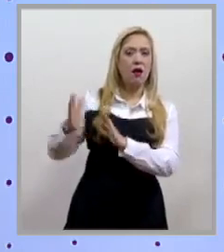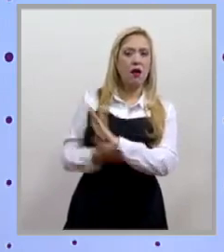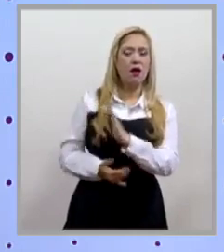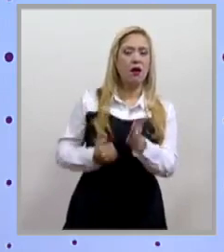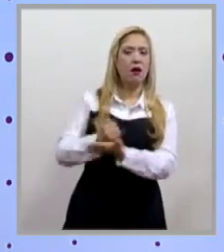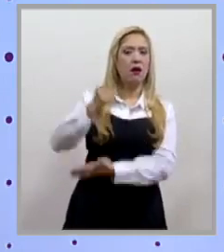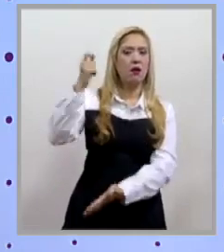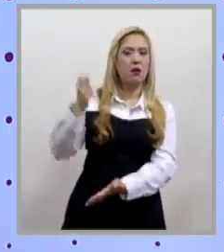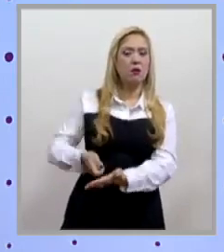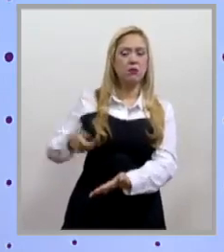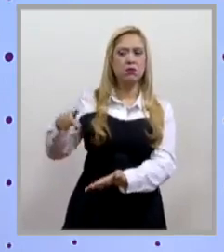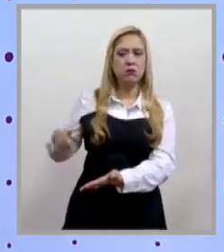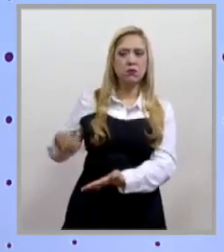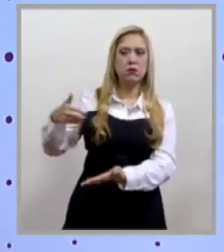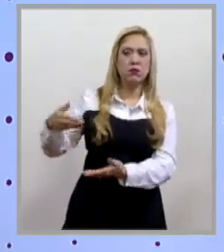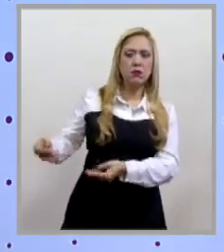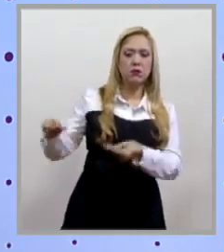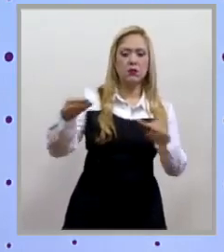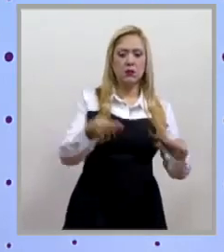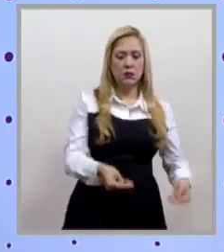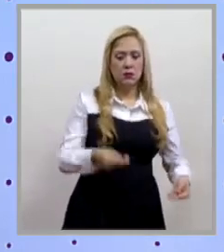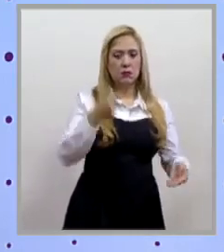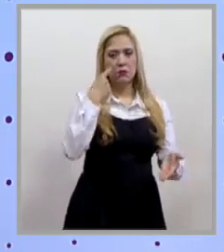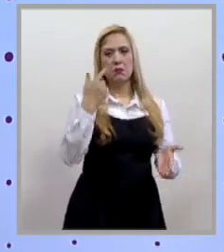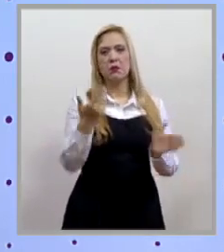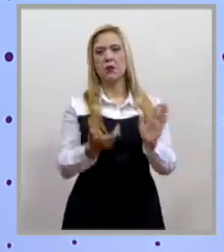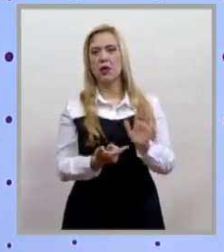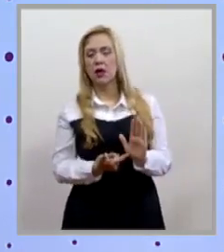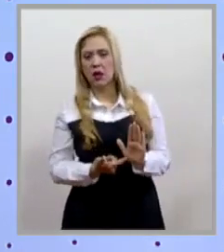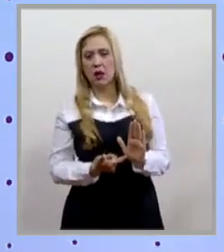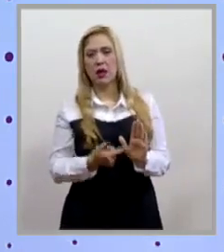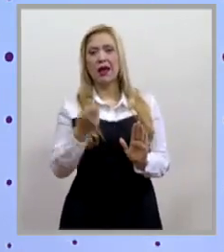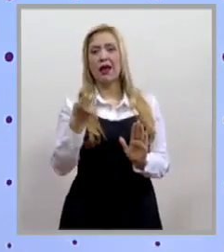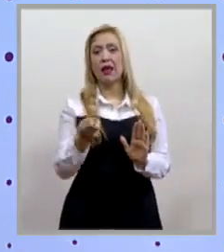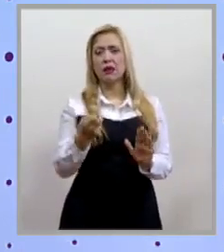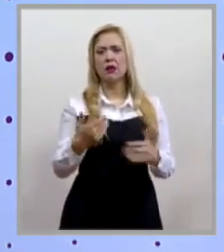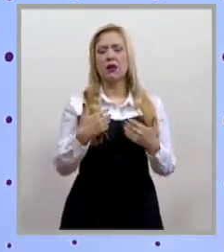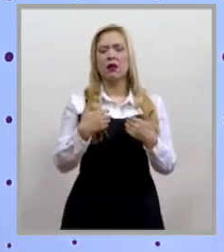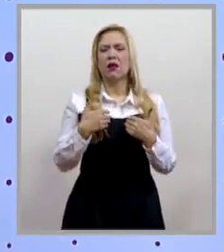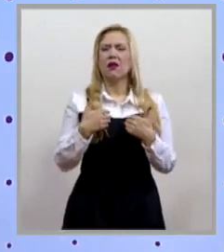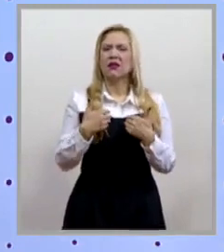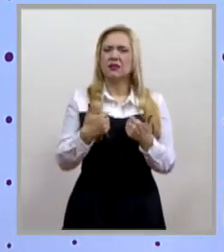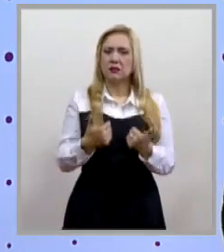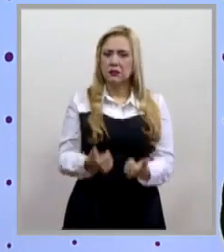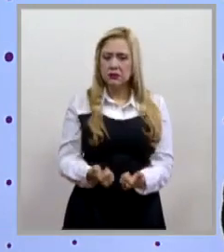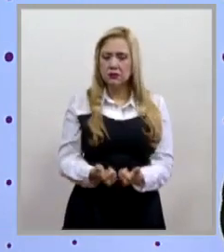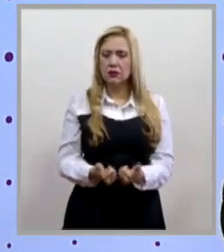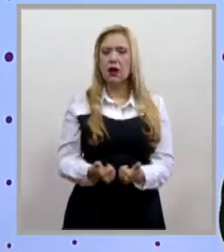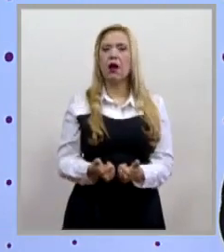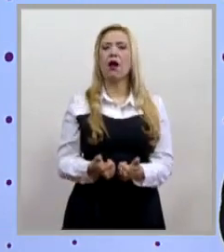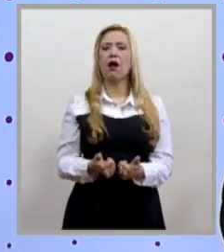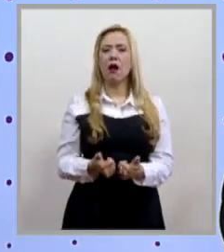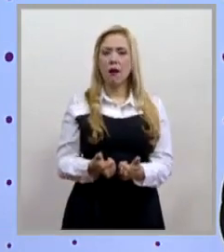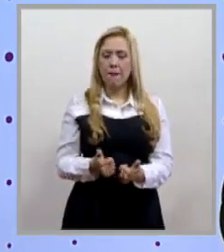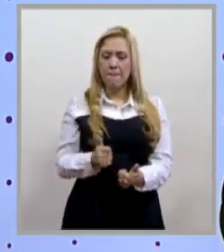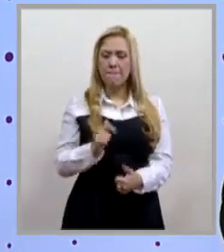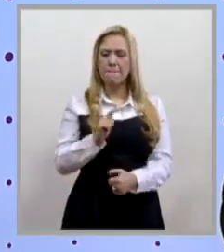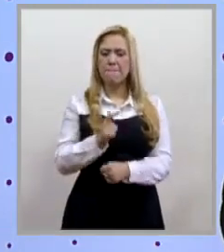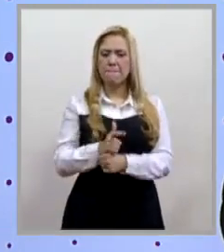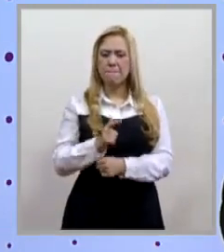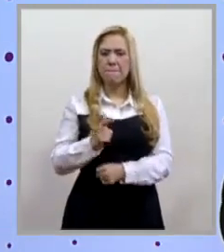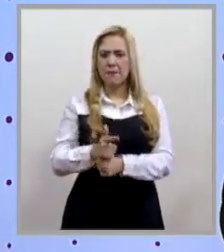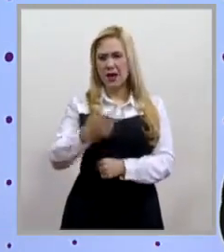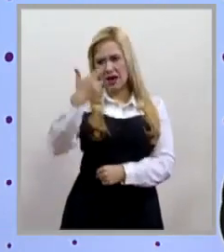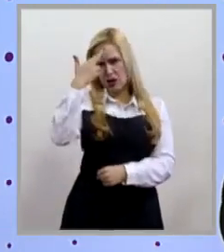sí deberíamos ser em, lo más comprensivos en este tipo para cubrir las